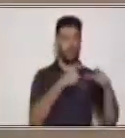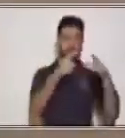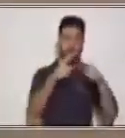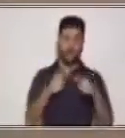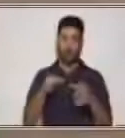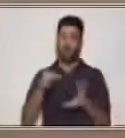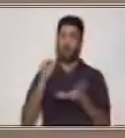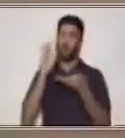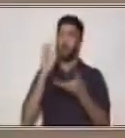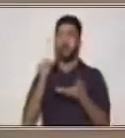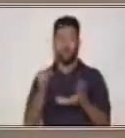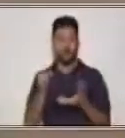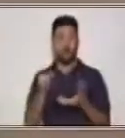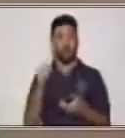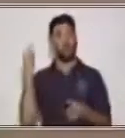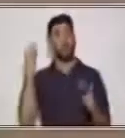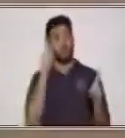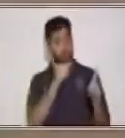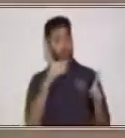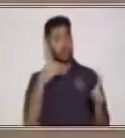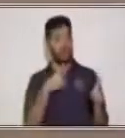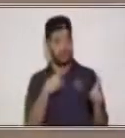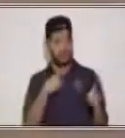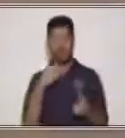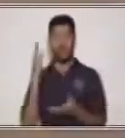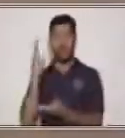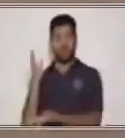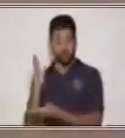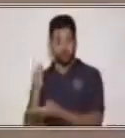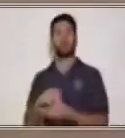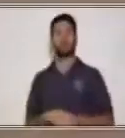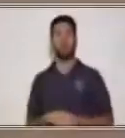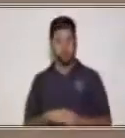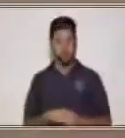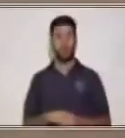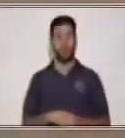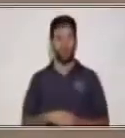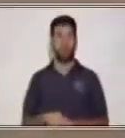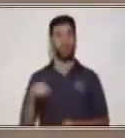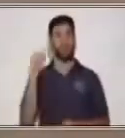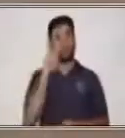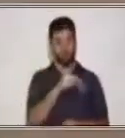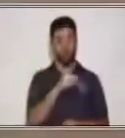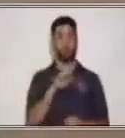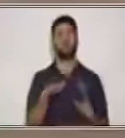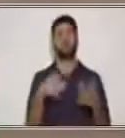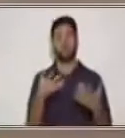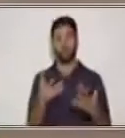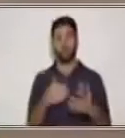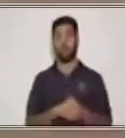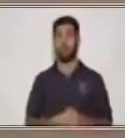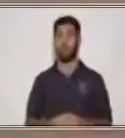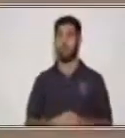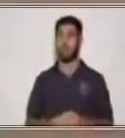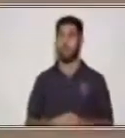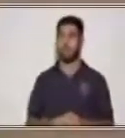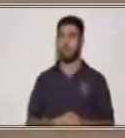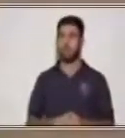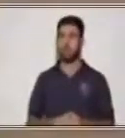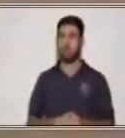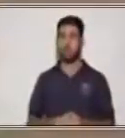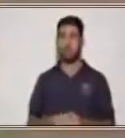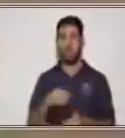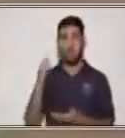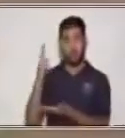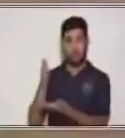trastecitos y si quieres tener un perro, porque algunas veces hay adopción de